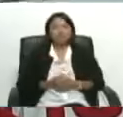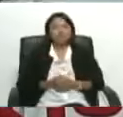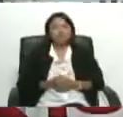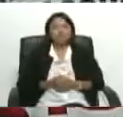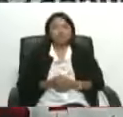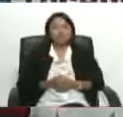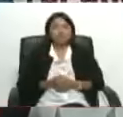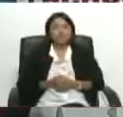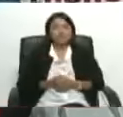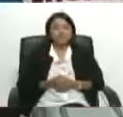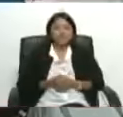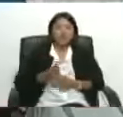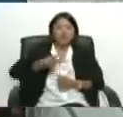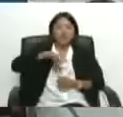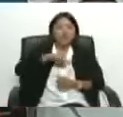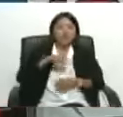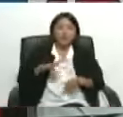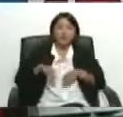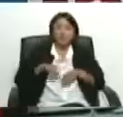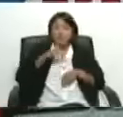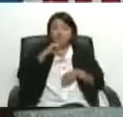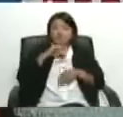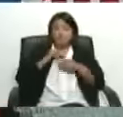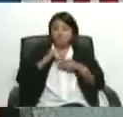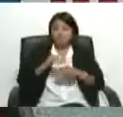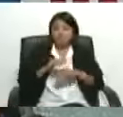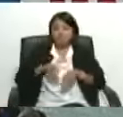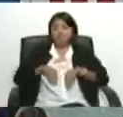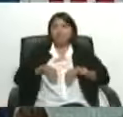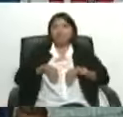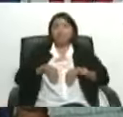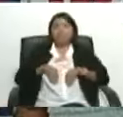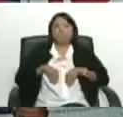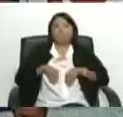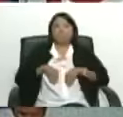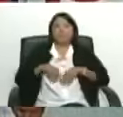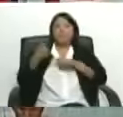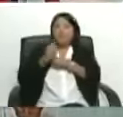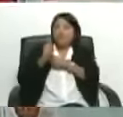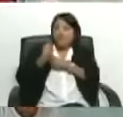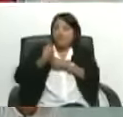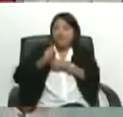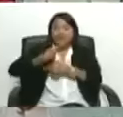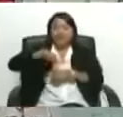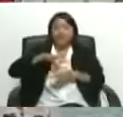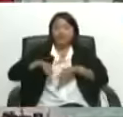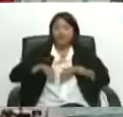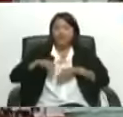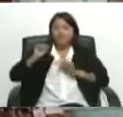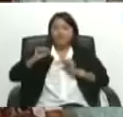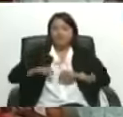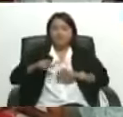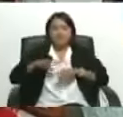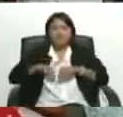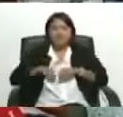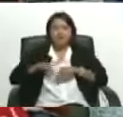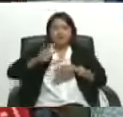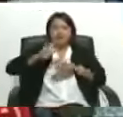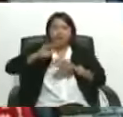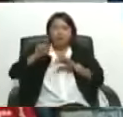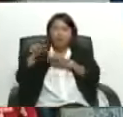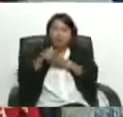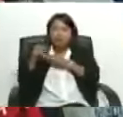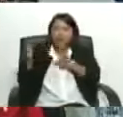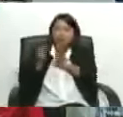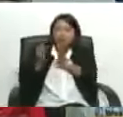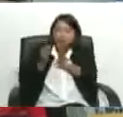Y nosotros no nos vamos a quedar con los brazos cruzados. No nos vamos a comer el chantaje que nos digan que Guyana es pequeña y que Venezuela es enorme.